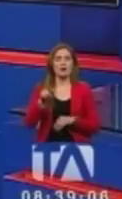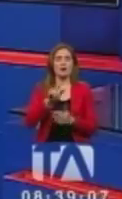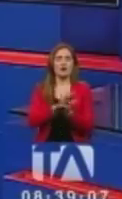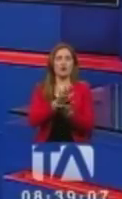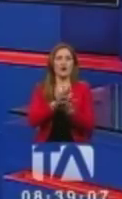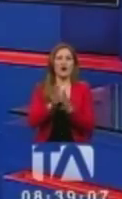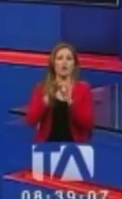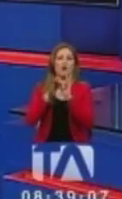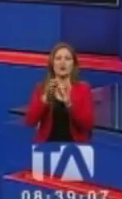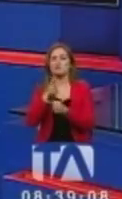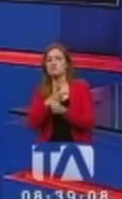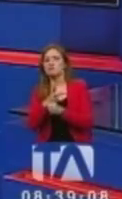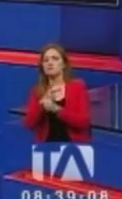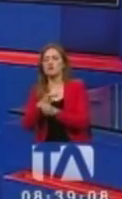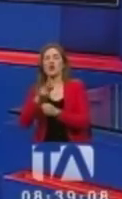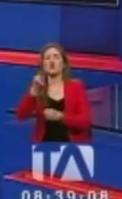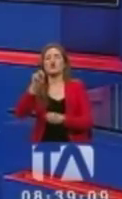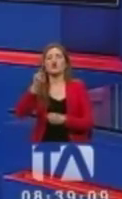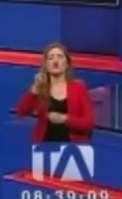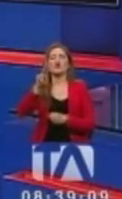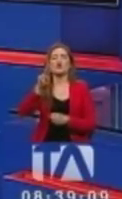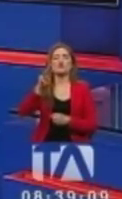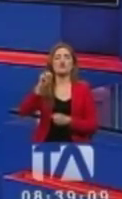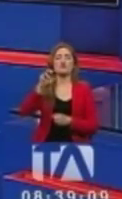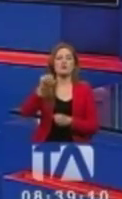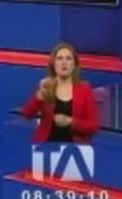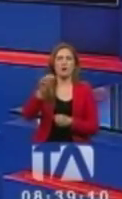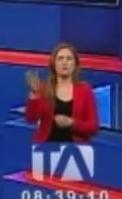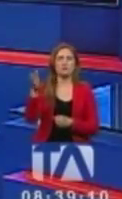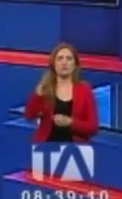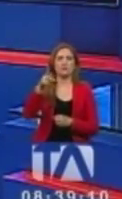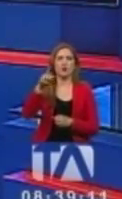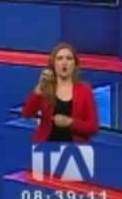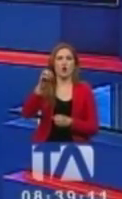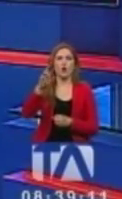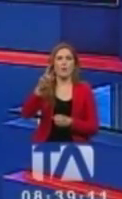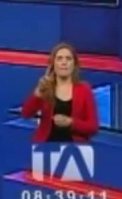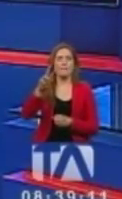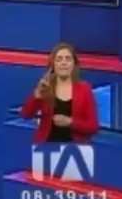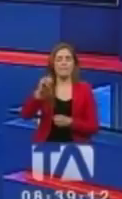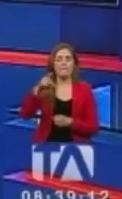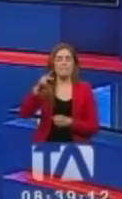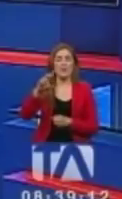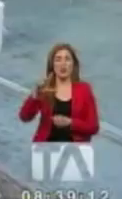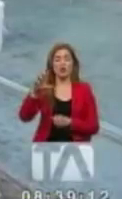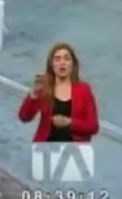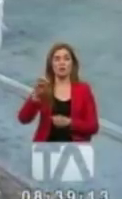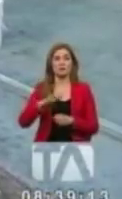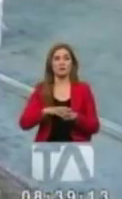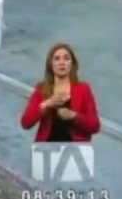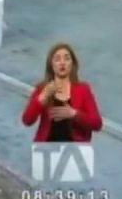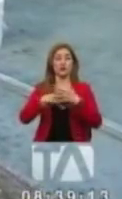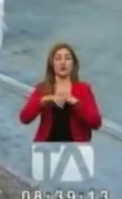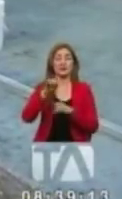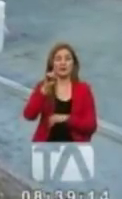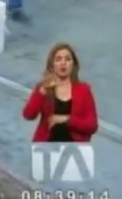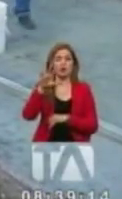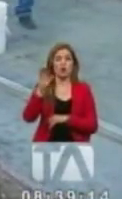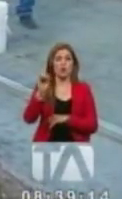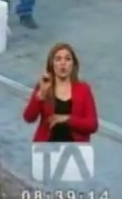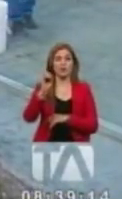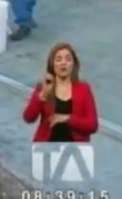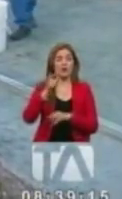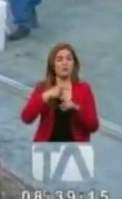para contarnos todos los detalles fernanda buen día muchas gracias compañeros son alrededor de 150 instituciones